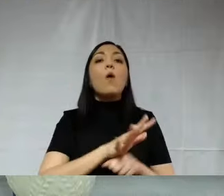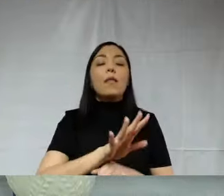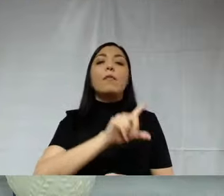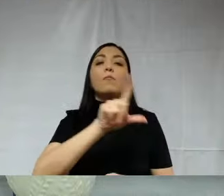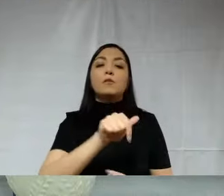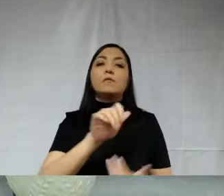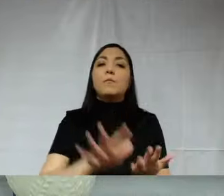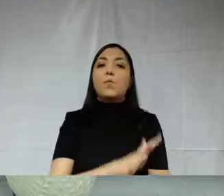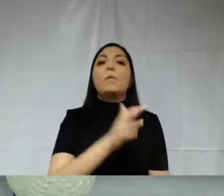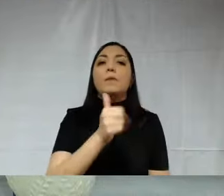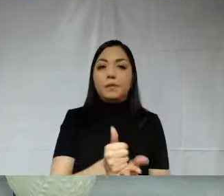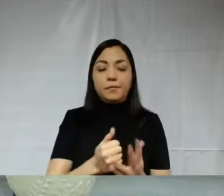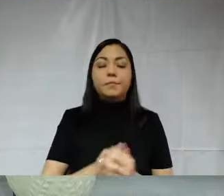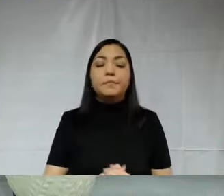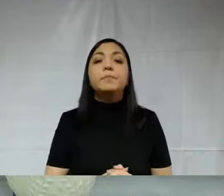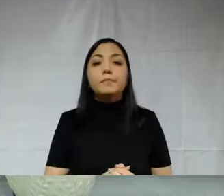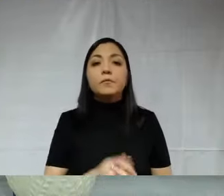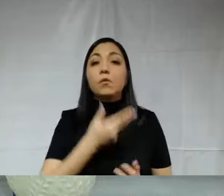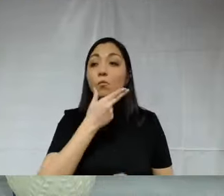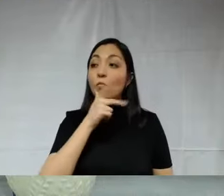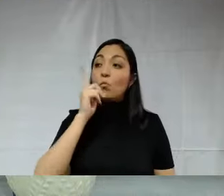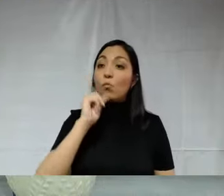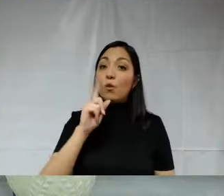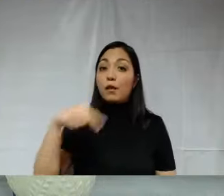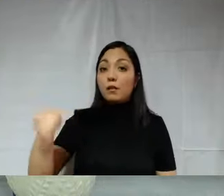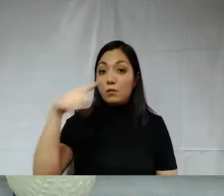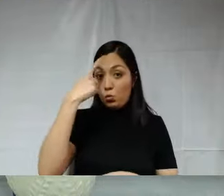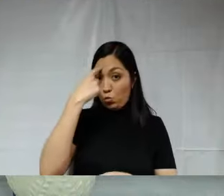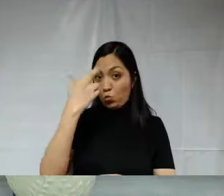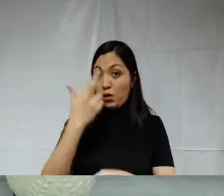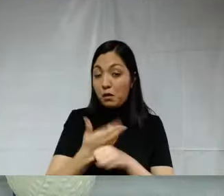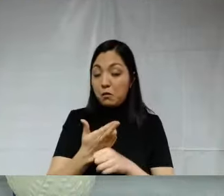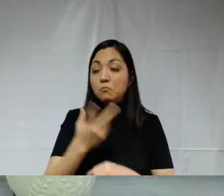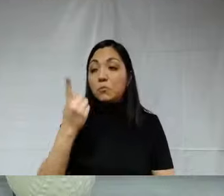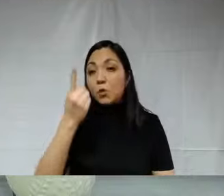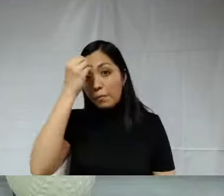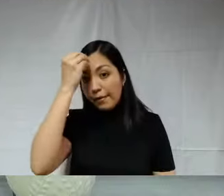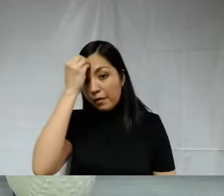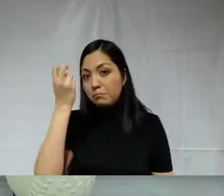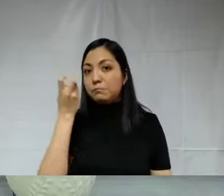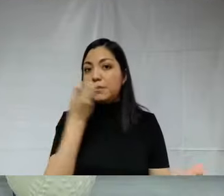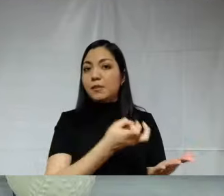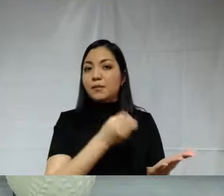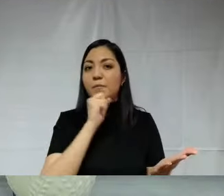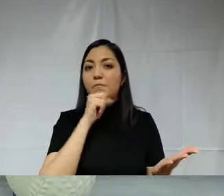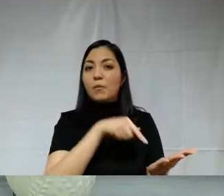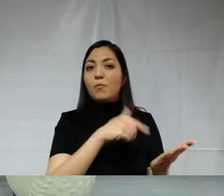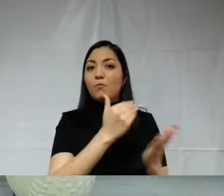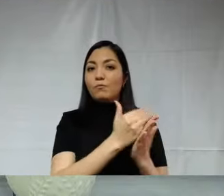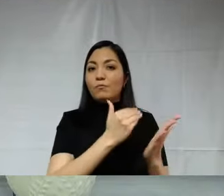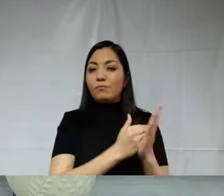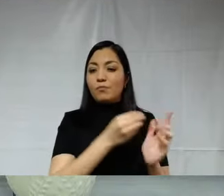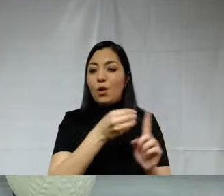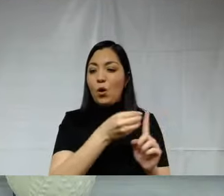consideración el orden del día alguien desea hacer uso de la voz en torno a